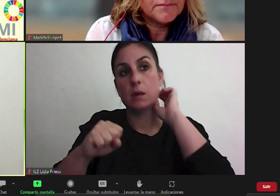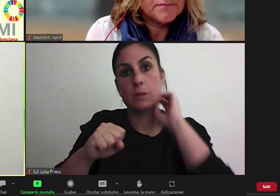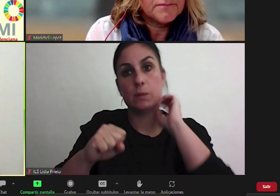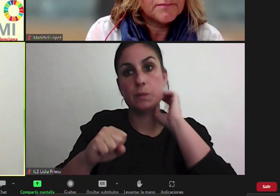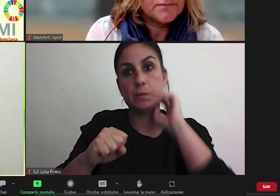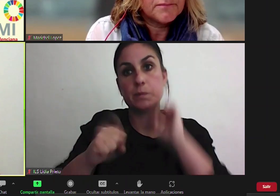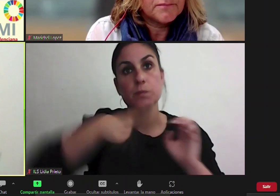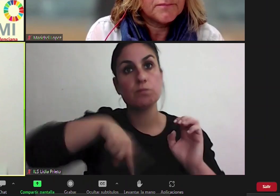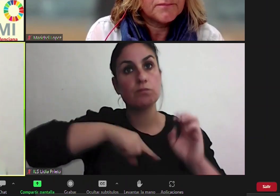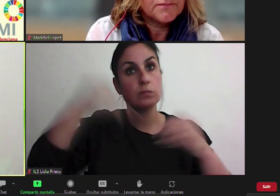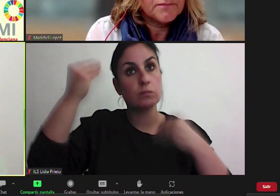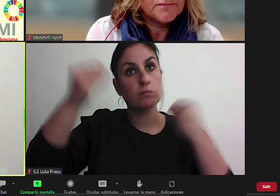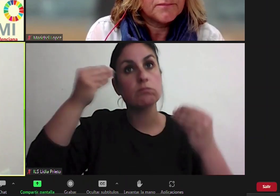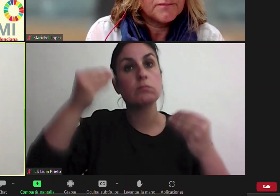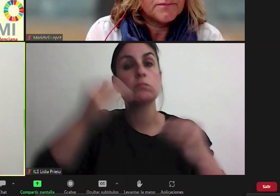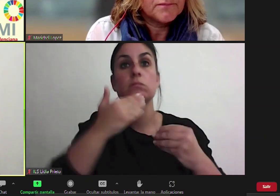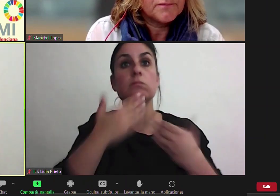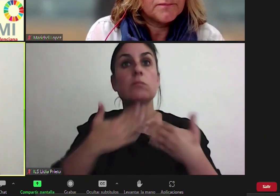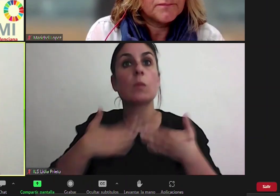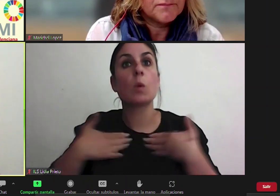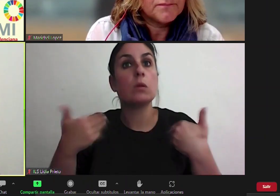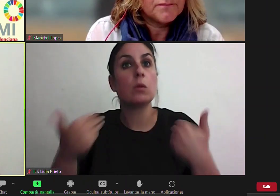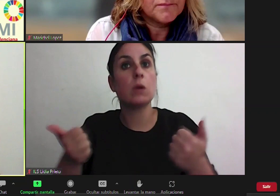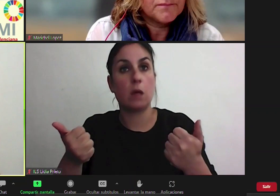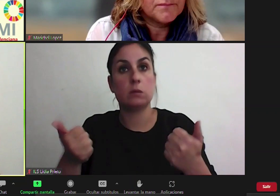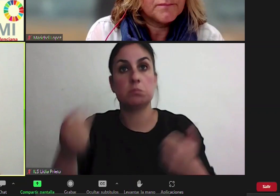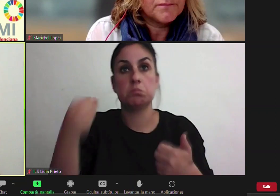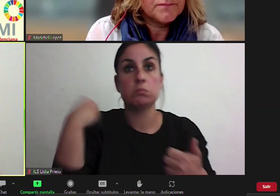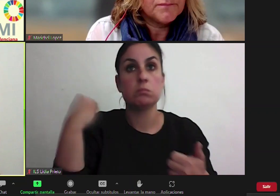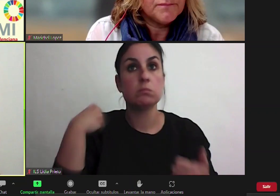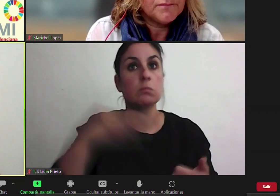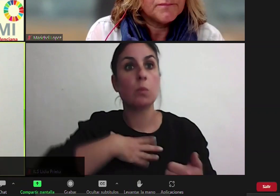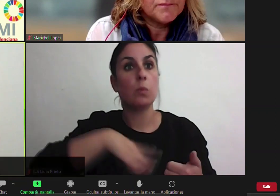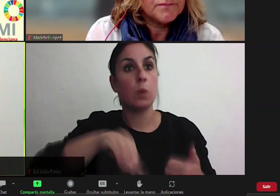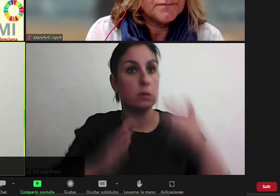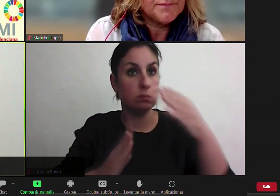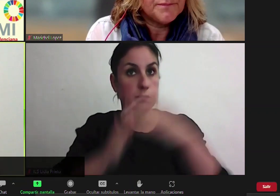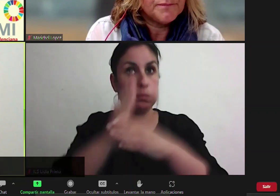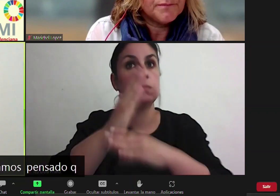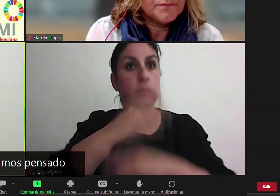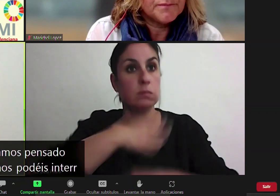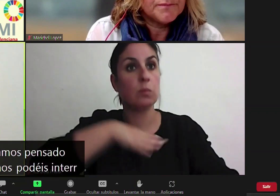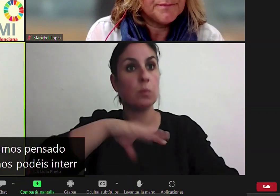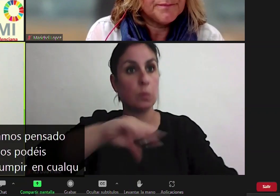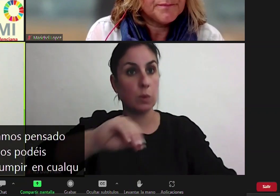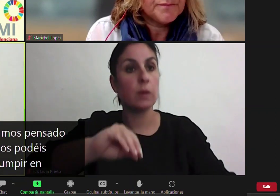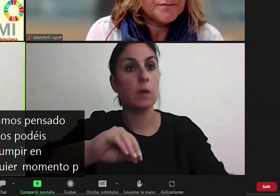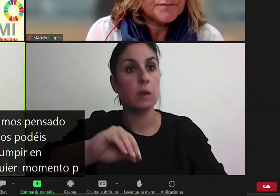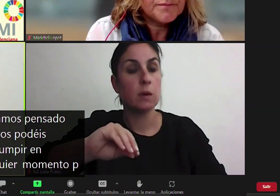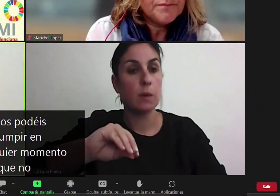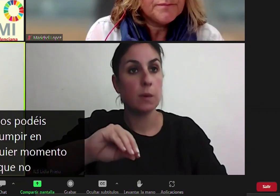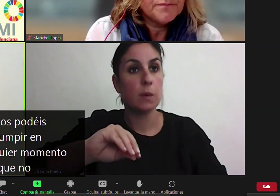pensado que nos pudierais interrumpir en cualquier momento, primero para que no sea un tostón en el sentido de muchos